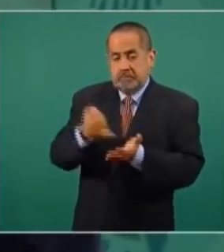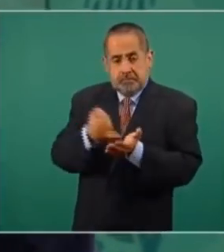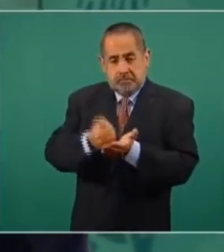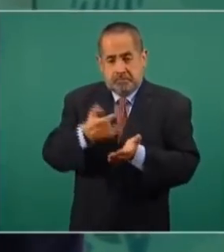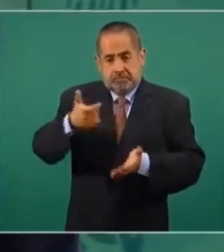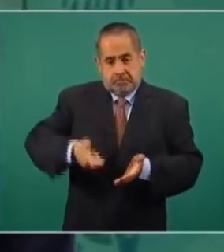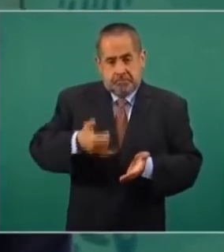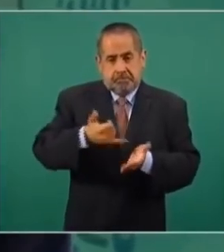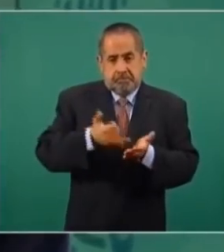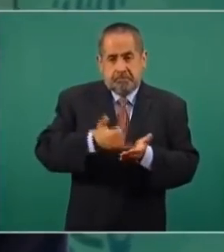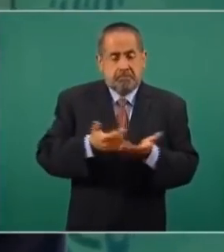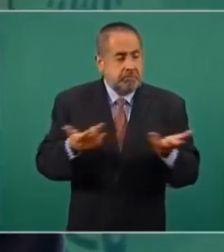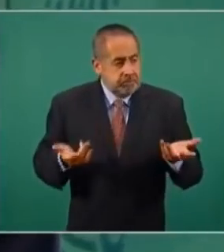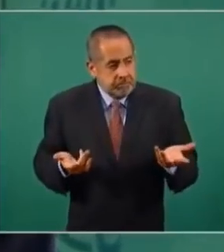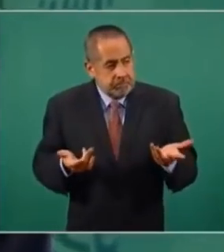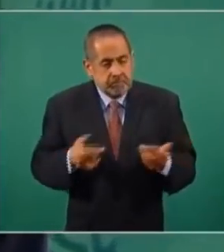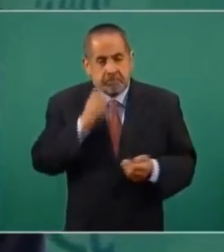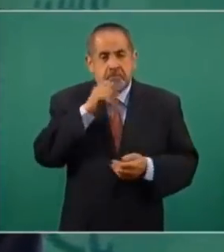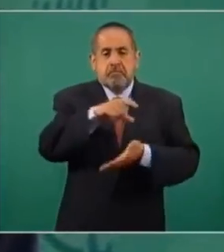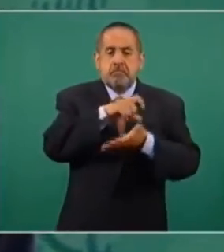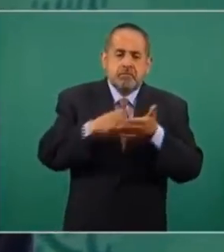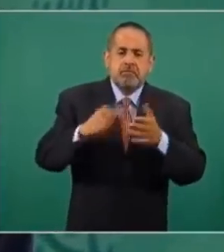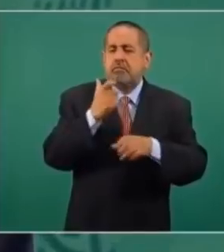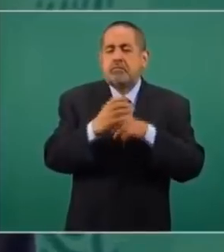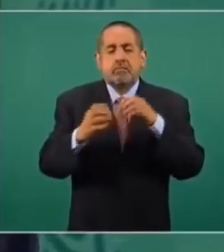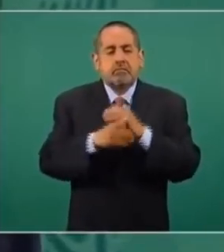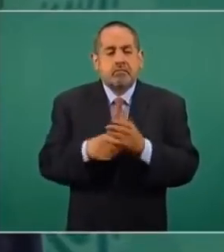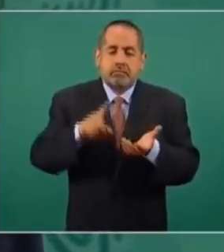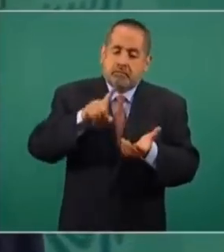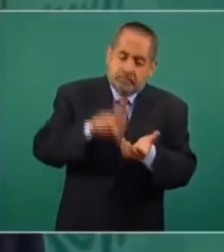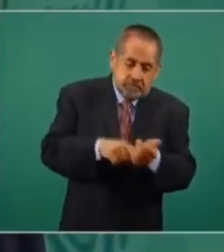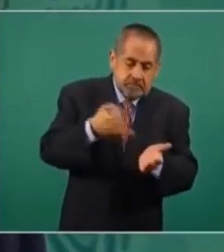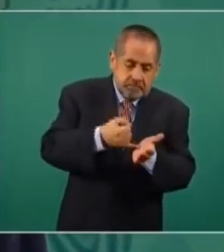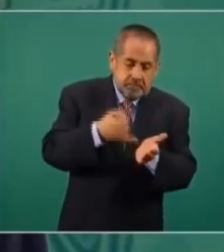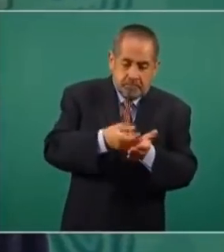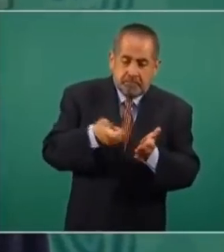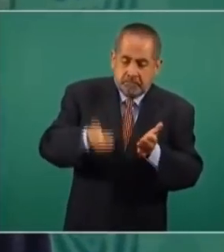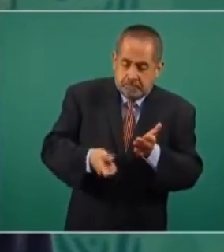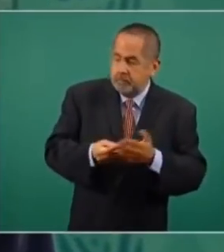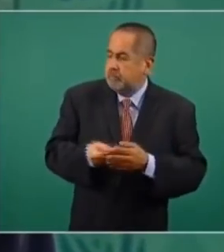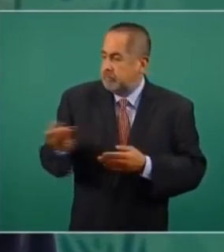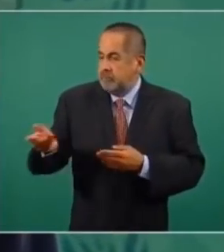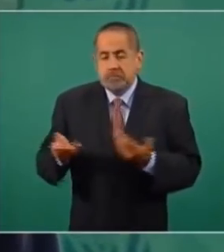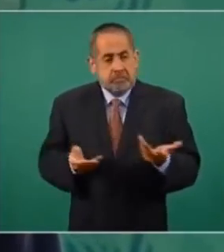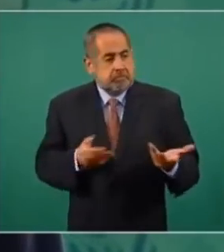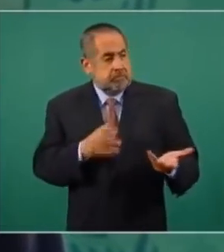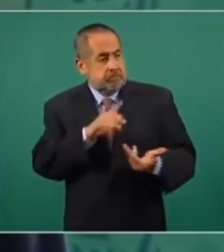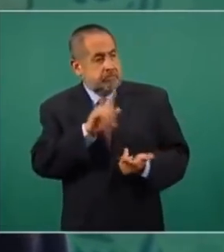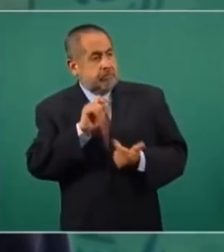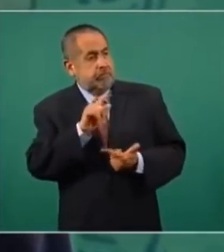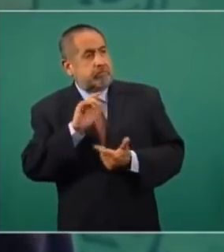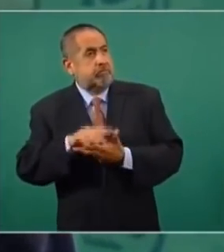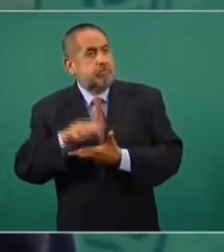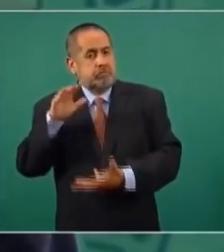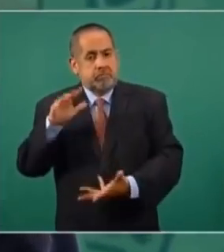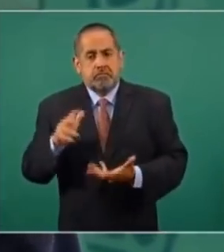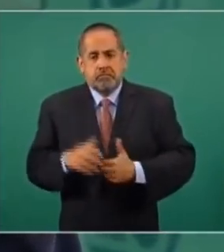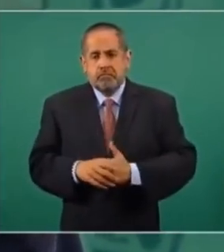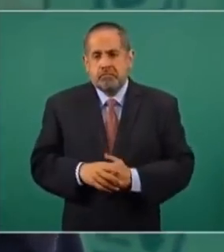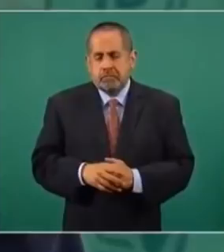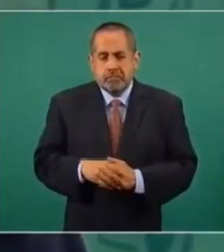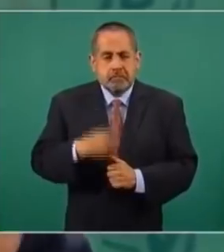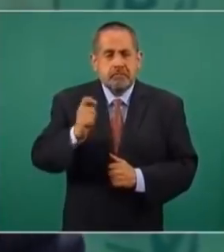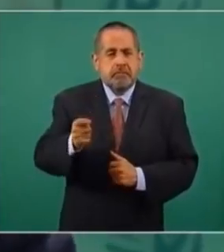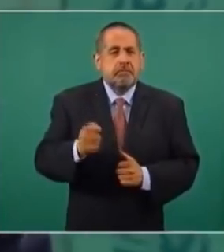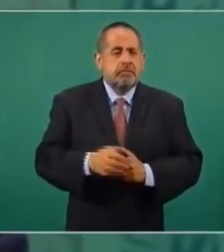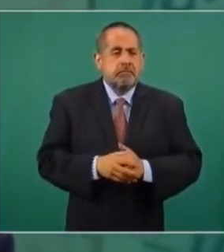paga impuesto. Cuando compra una mercancía, ahí va incluido un impuesto.